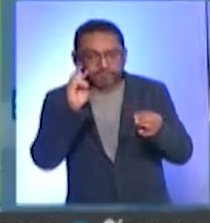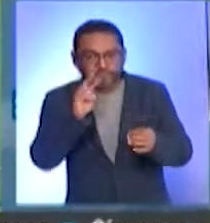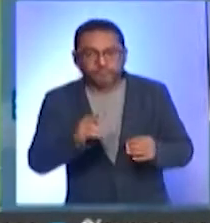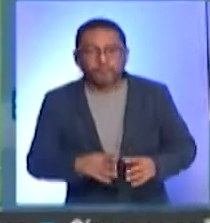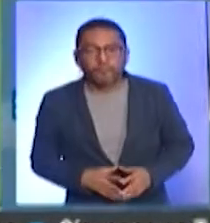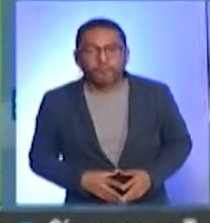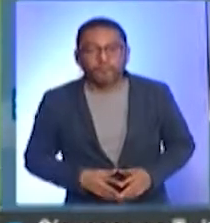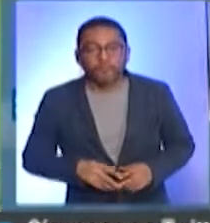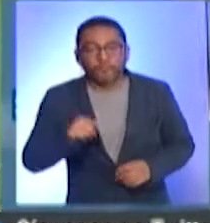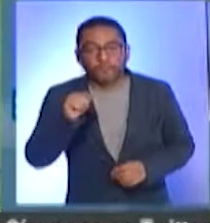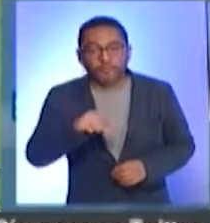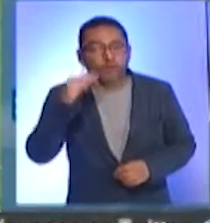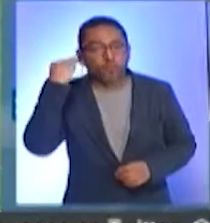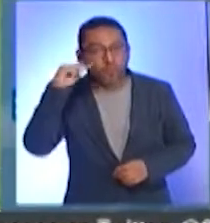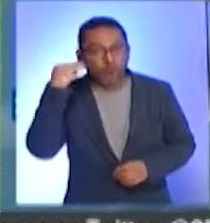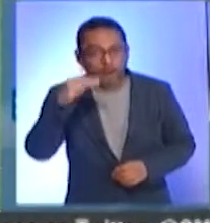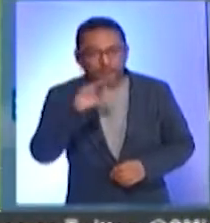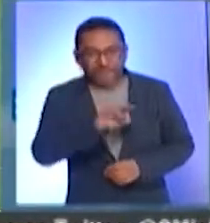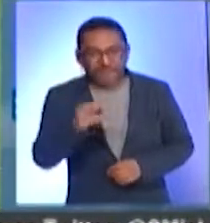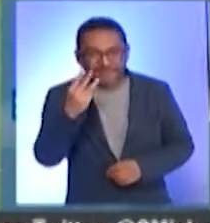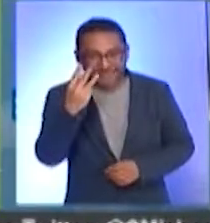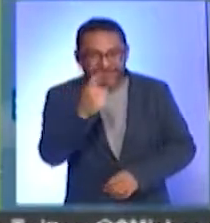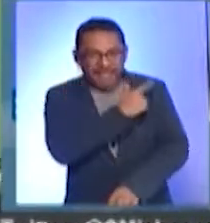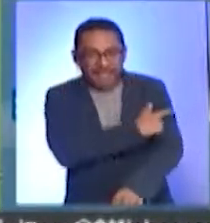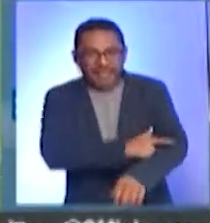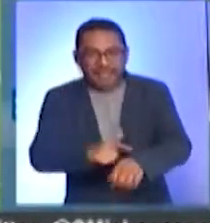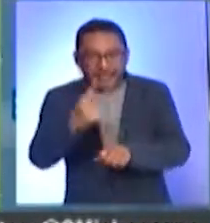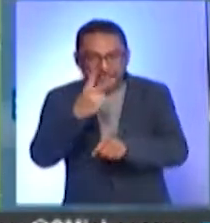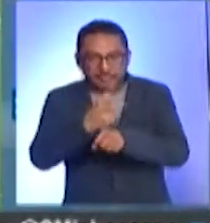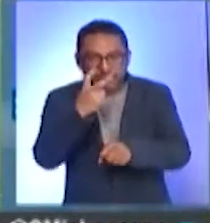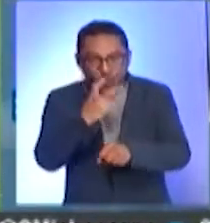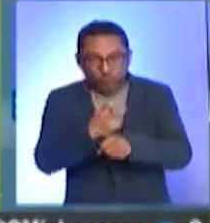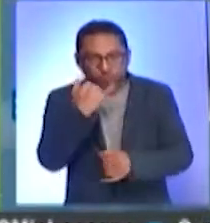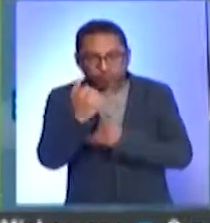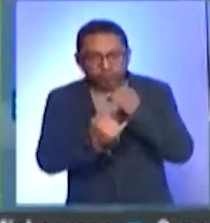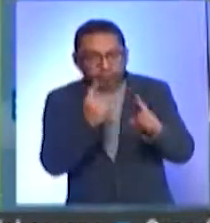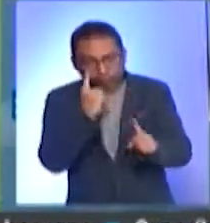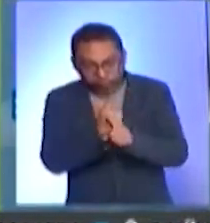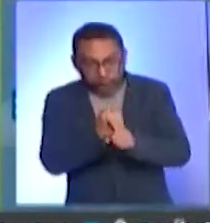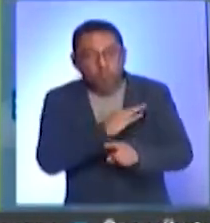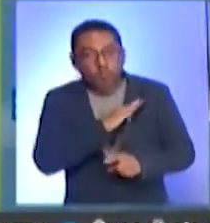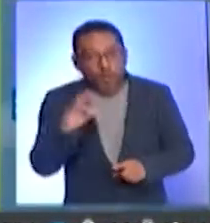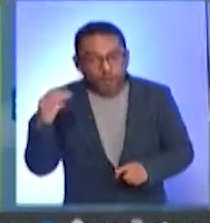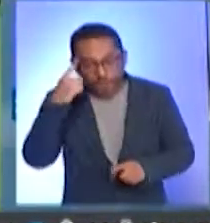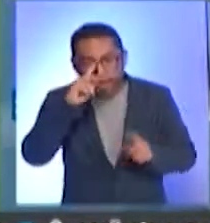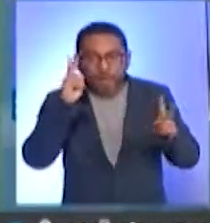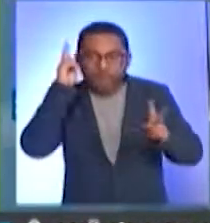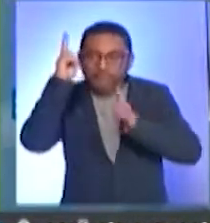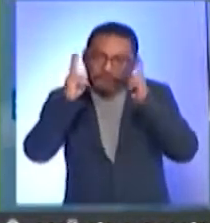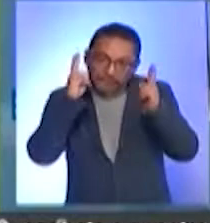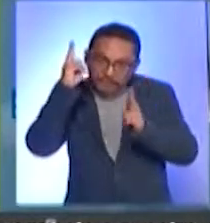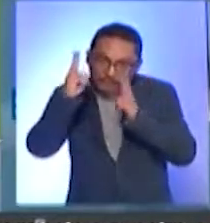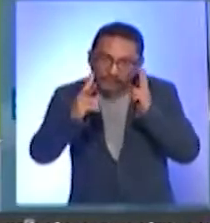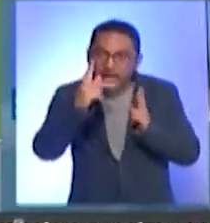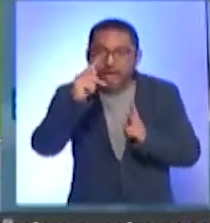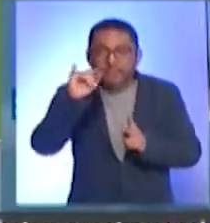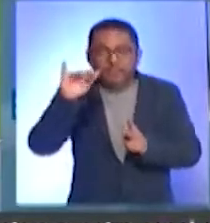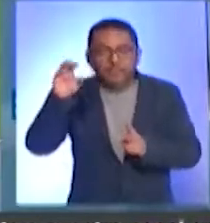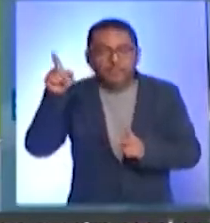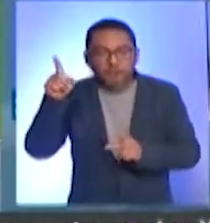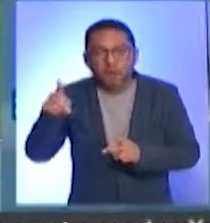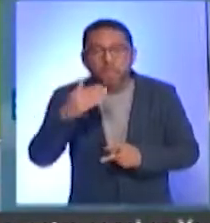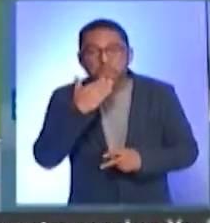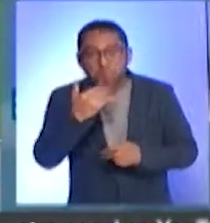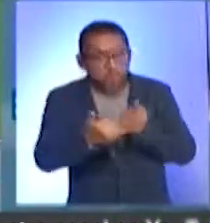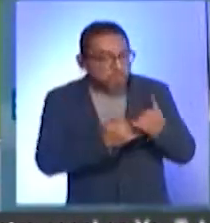atlético morelia enfrentará a la fecha 3 de la liga de expansión con una oportunidad de sacar un buen resultado en su visita al tapatío que por su parte no tiene un